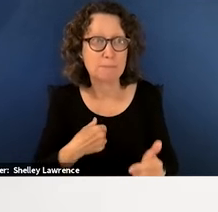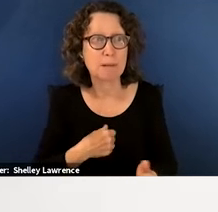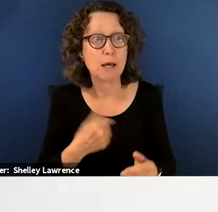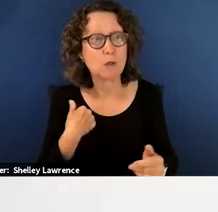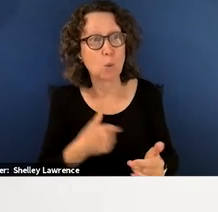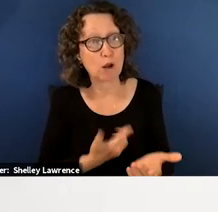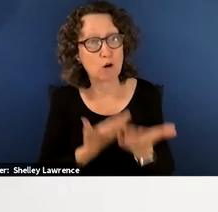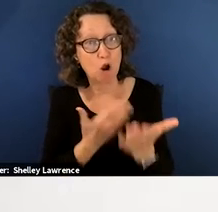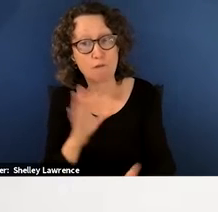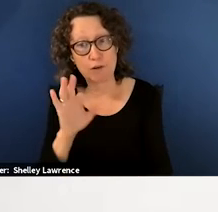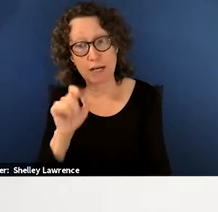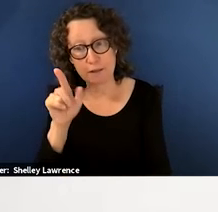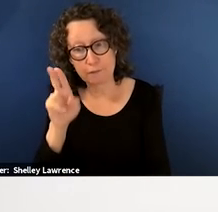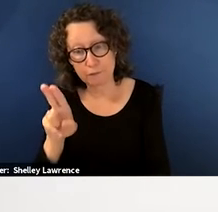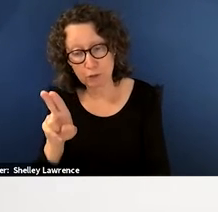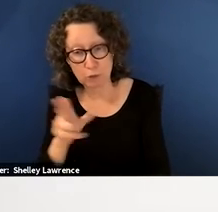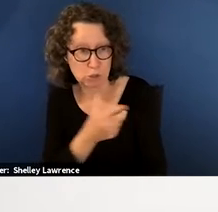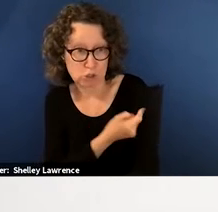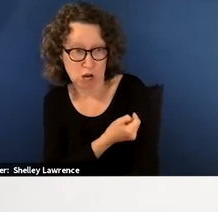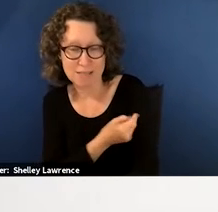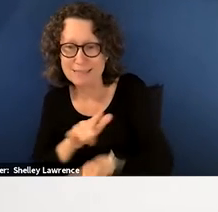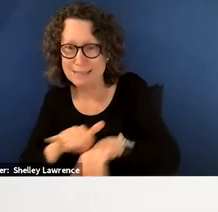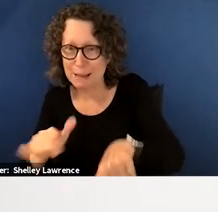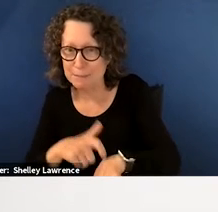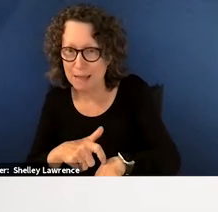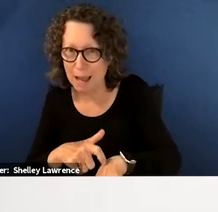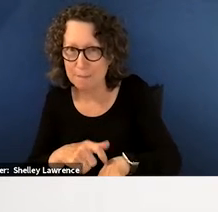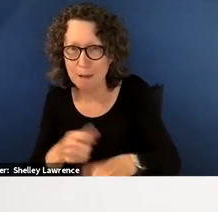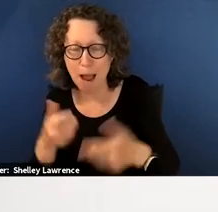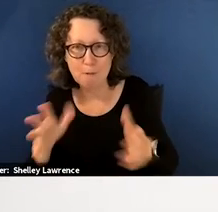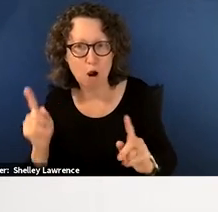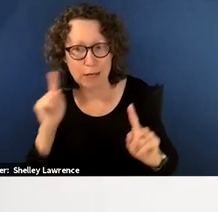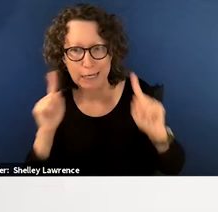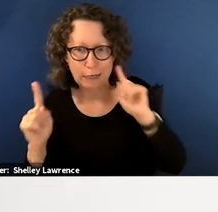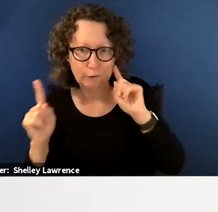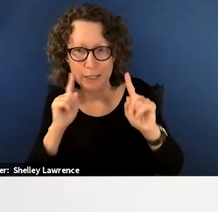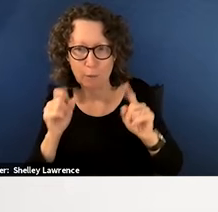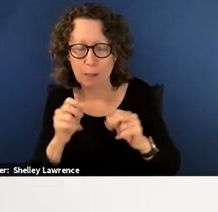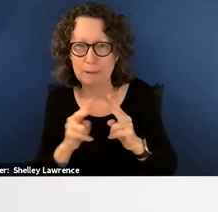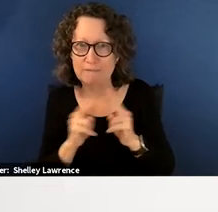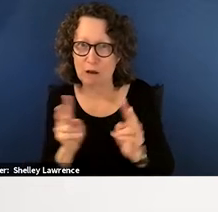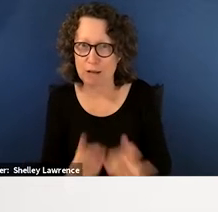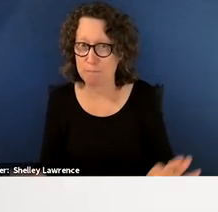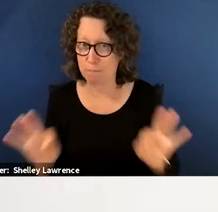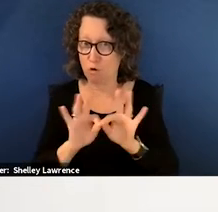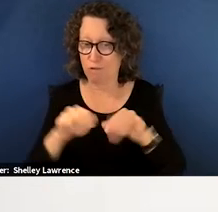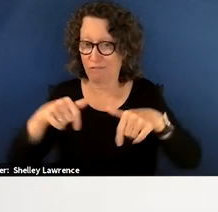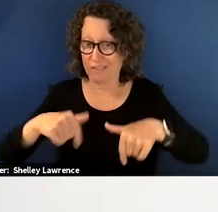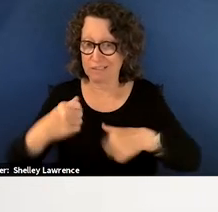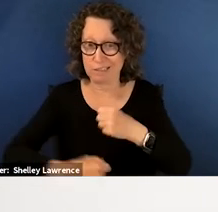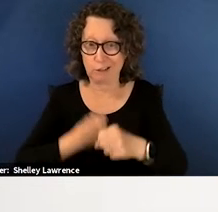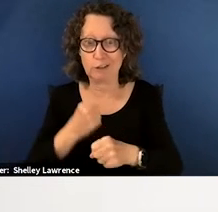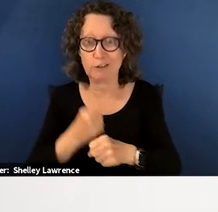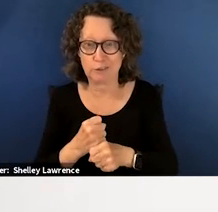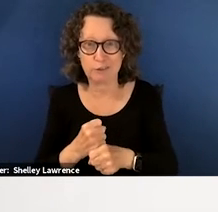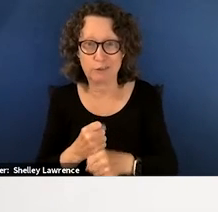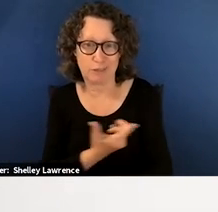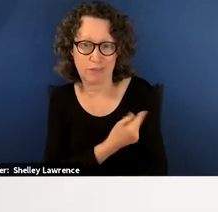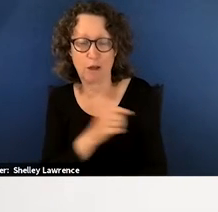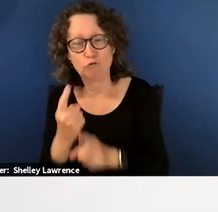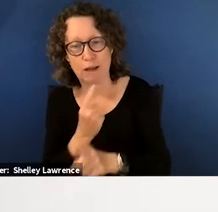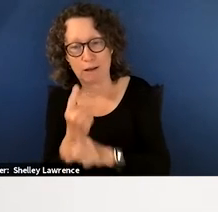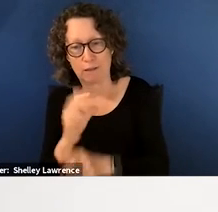estamos ofreciendo la vacuna de la influenza y estoy escuchando que va a ser muy importante este año.